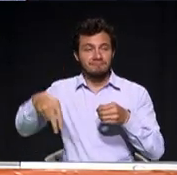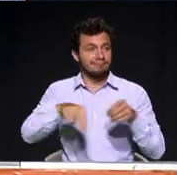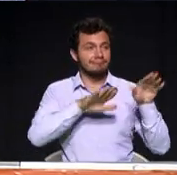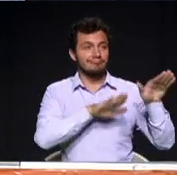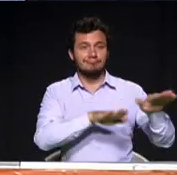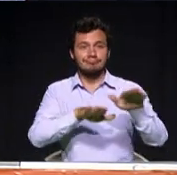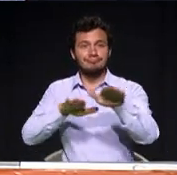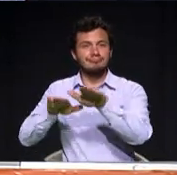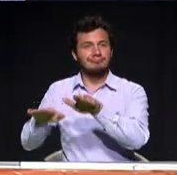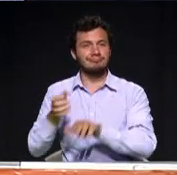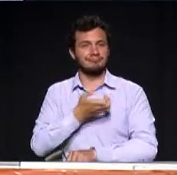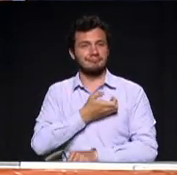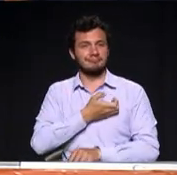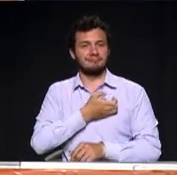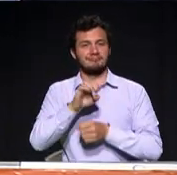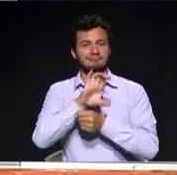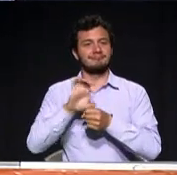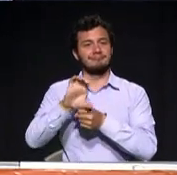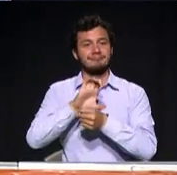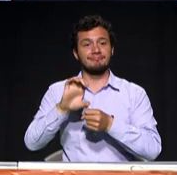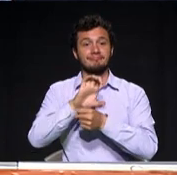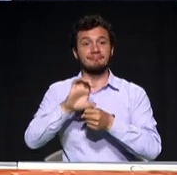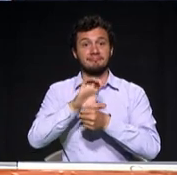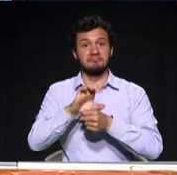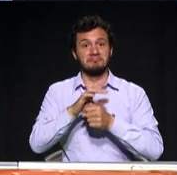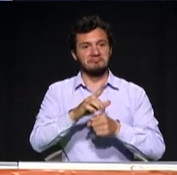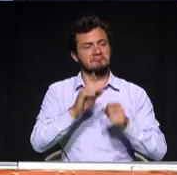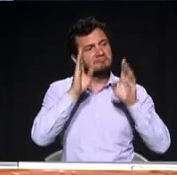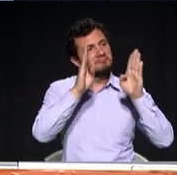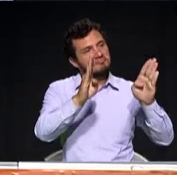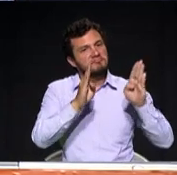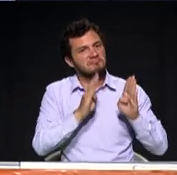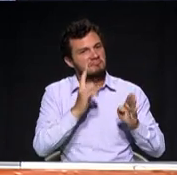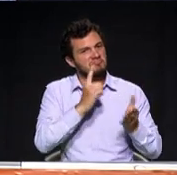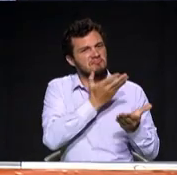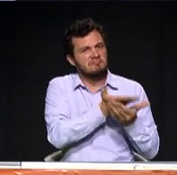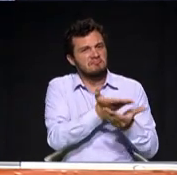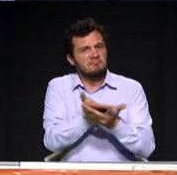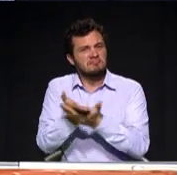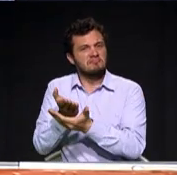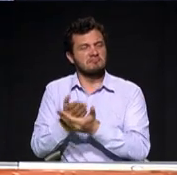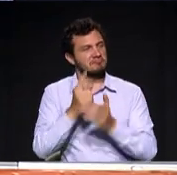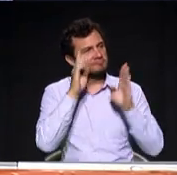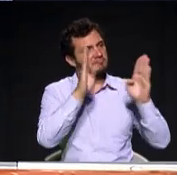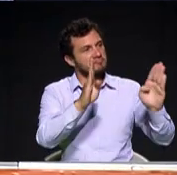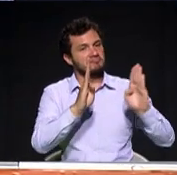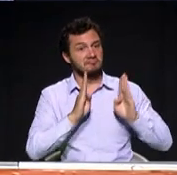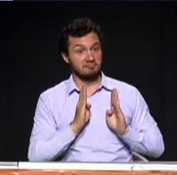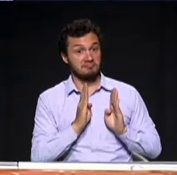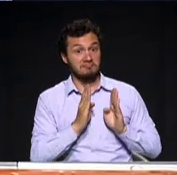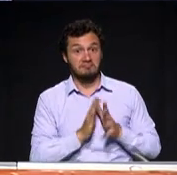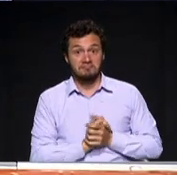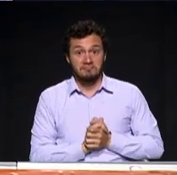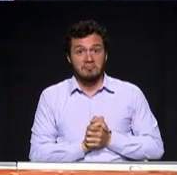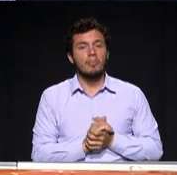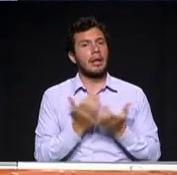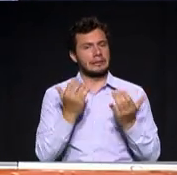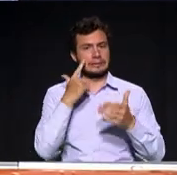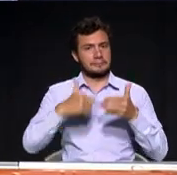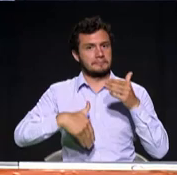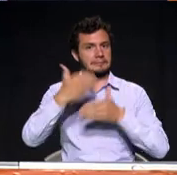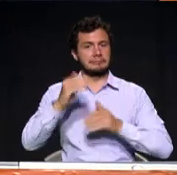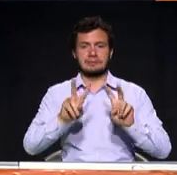alcaldía de la ciudad estamos escuchando sus diferentes propuestas y como no entramos con un tema bien importante el que está